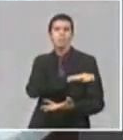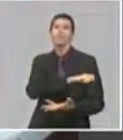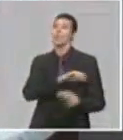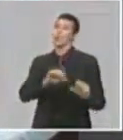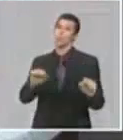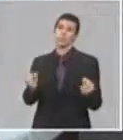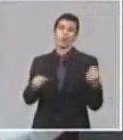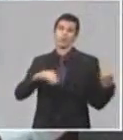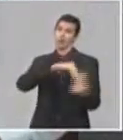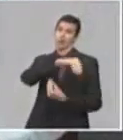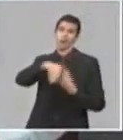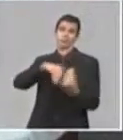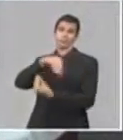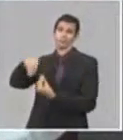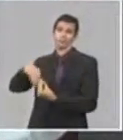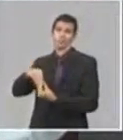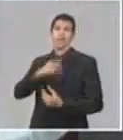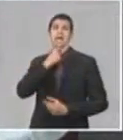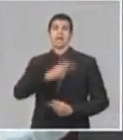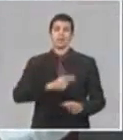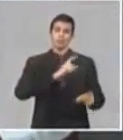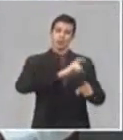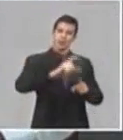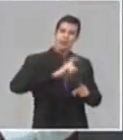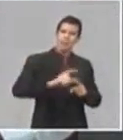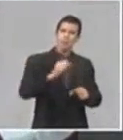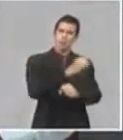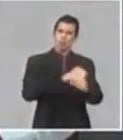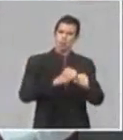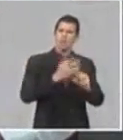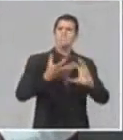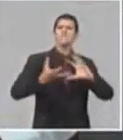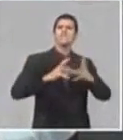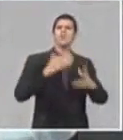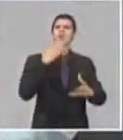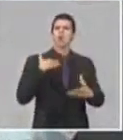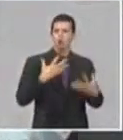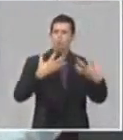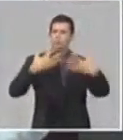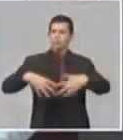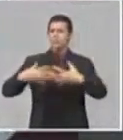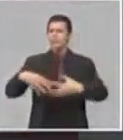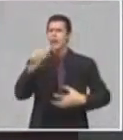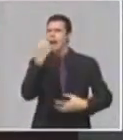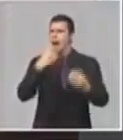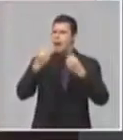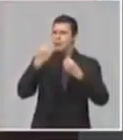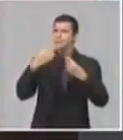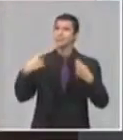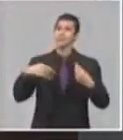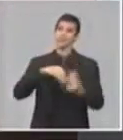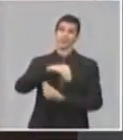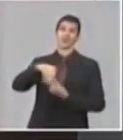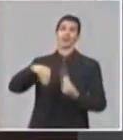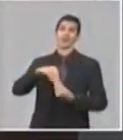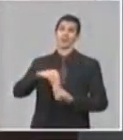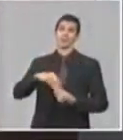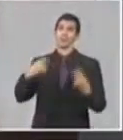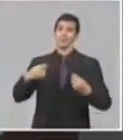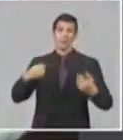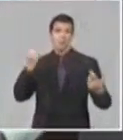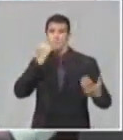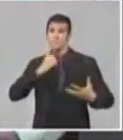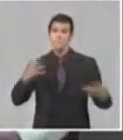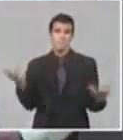de gestión de propiedad que aportan a la producción de alimentos llega a una transformación en el sistema de